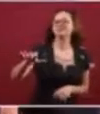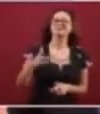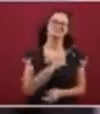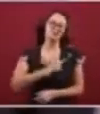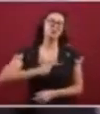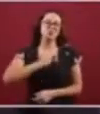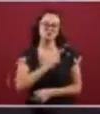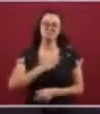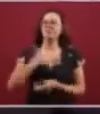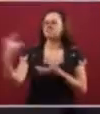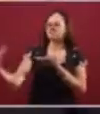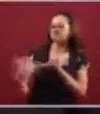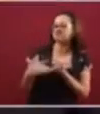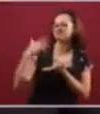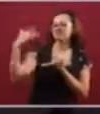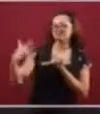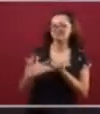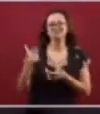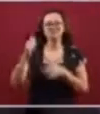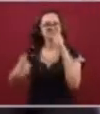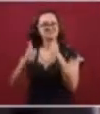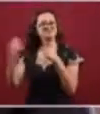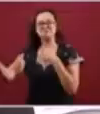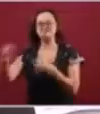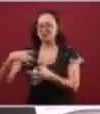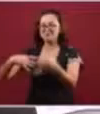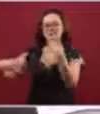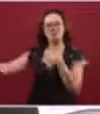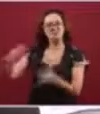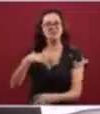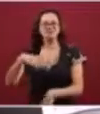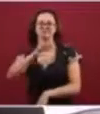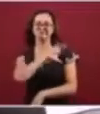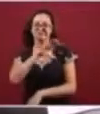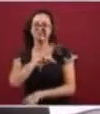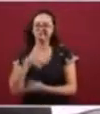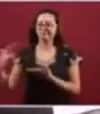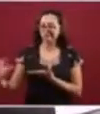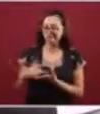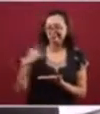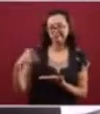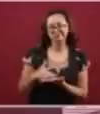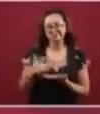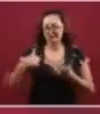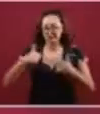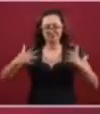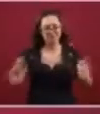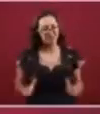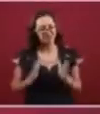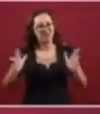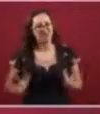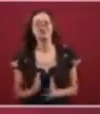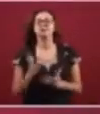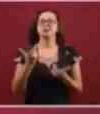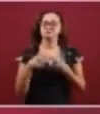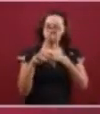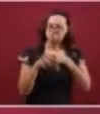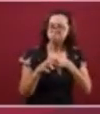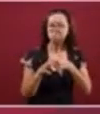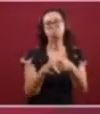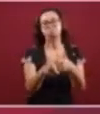y que yo sigo recibiendo sus mensajes de cariño, de apoyo, y pues eso me alienta para continuar,